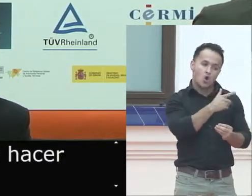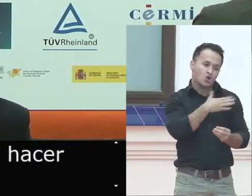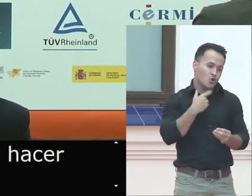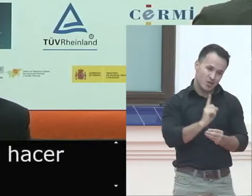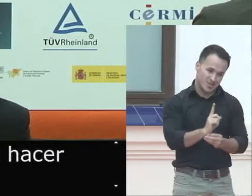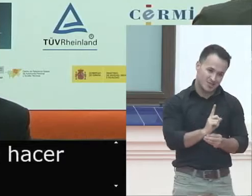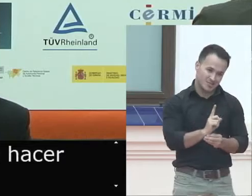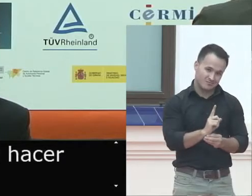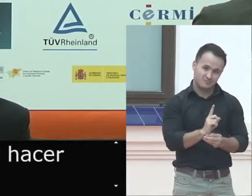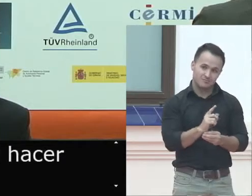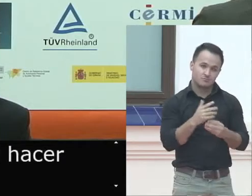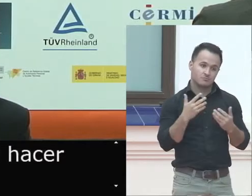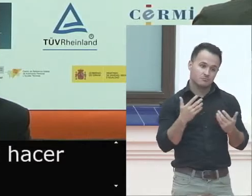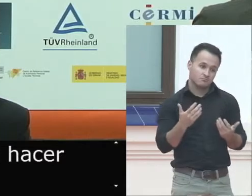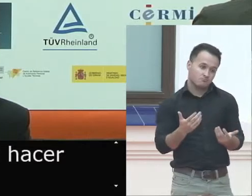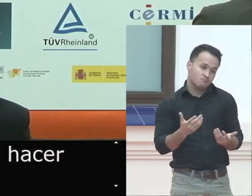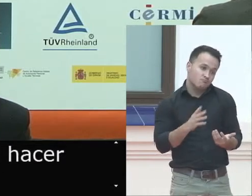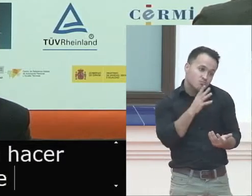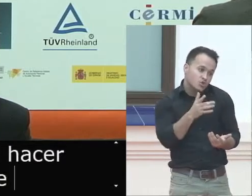mitos de